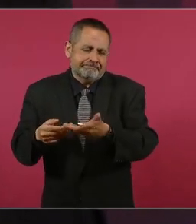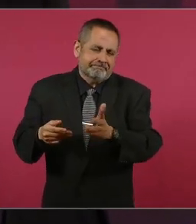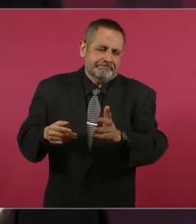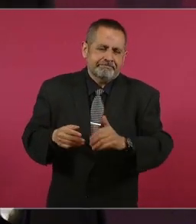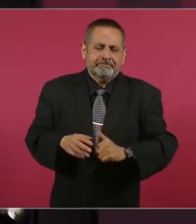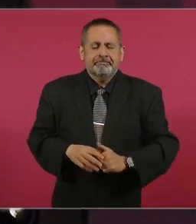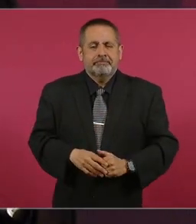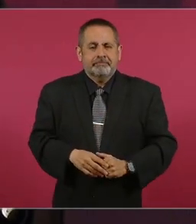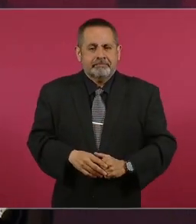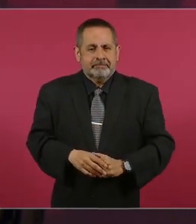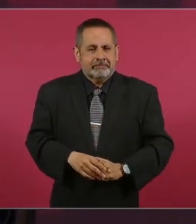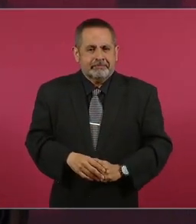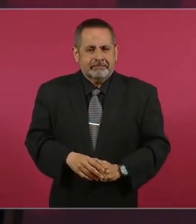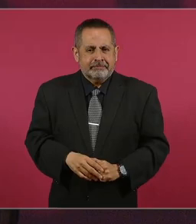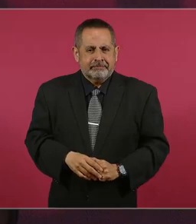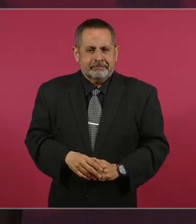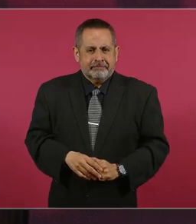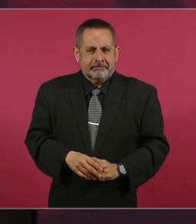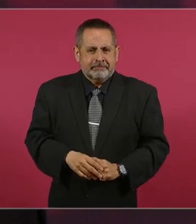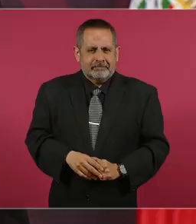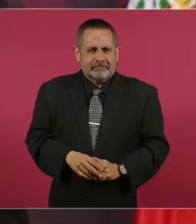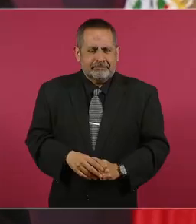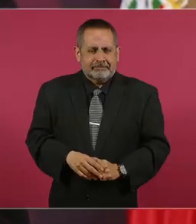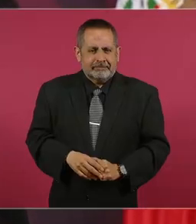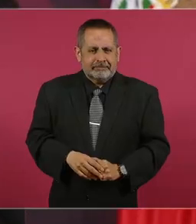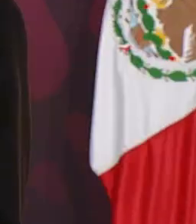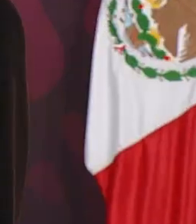la dictadura